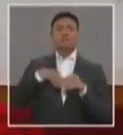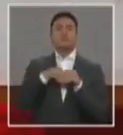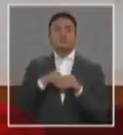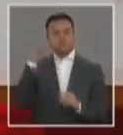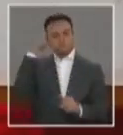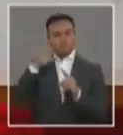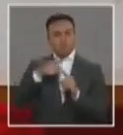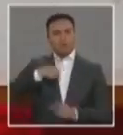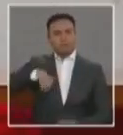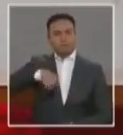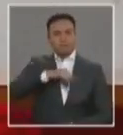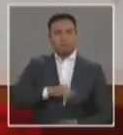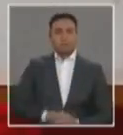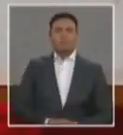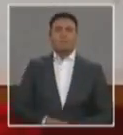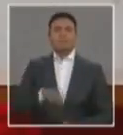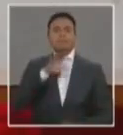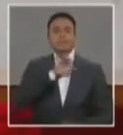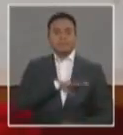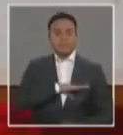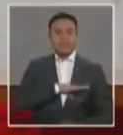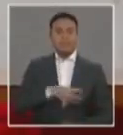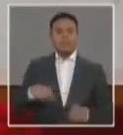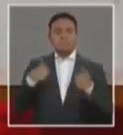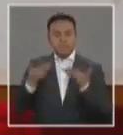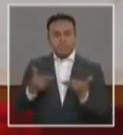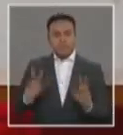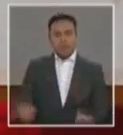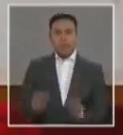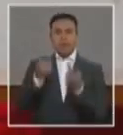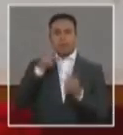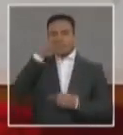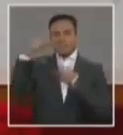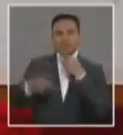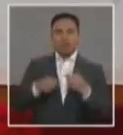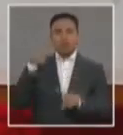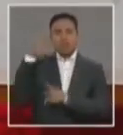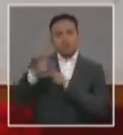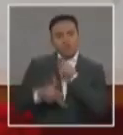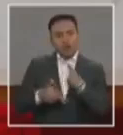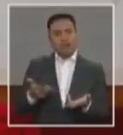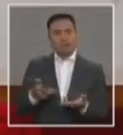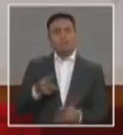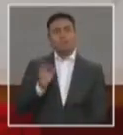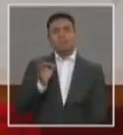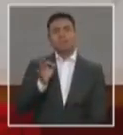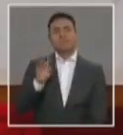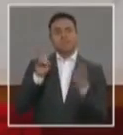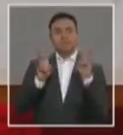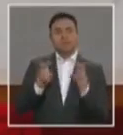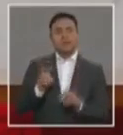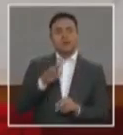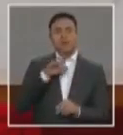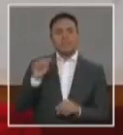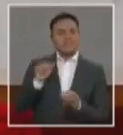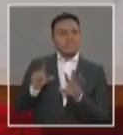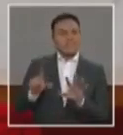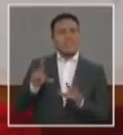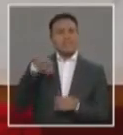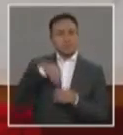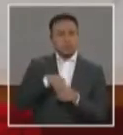para poder avanzar No aún así se han hecho cosas muy importantes los ejes que precisamente el gobierno ha